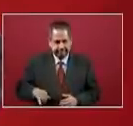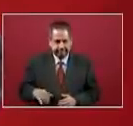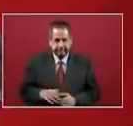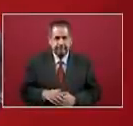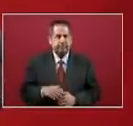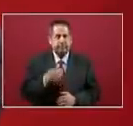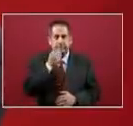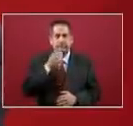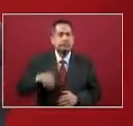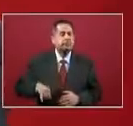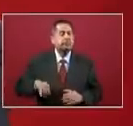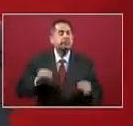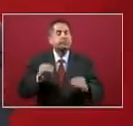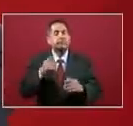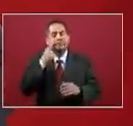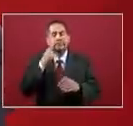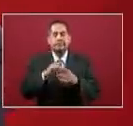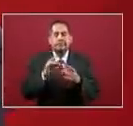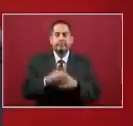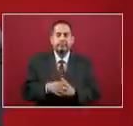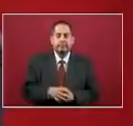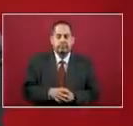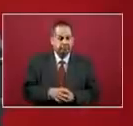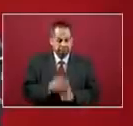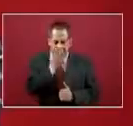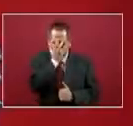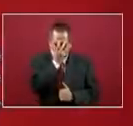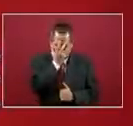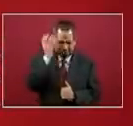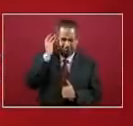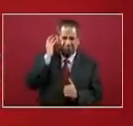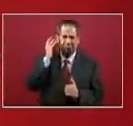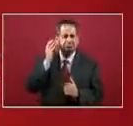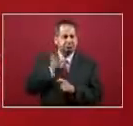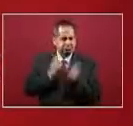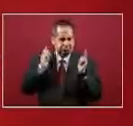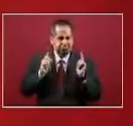Muy interesante. O sea, fuera máscaras.